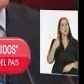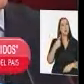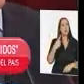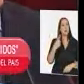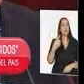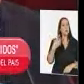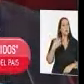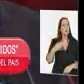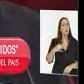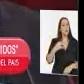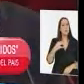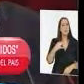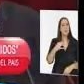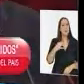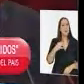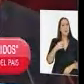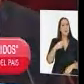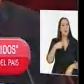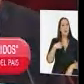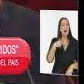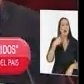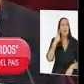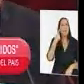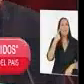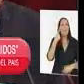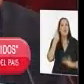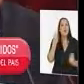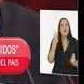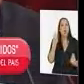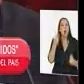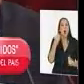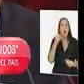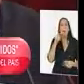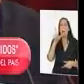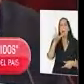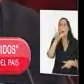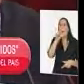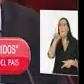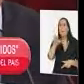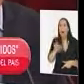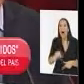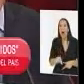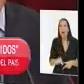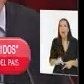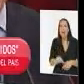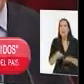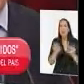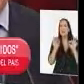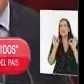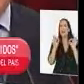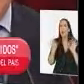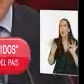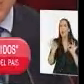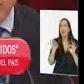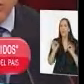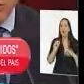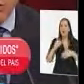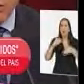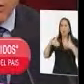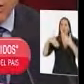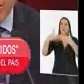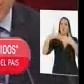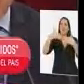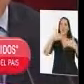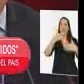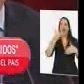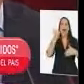queremos exportar, y en función de eso saber cómo vamos a formar a nuestros jóvenes. Eso está bueno, Margarita, porque es como un proyecto a futuro, pero quedan 2 días